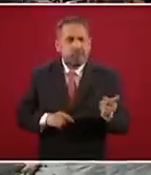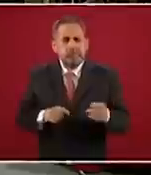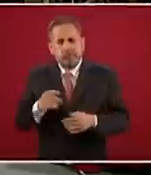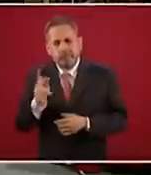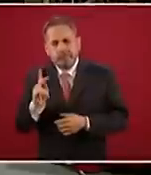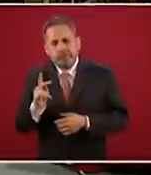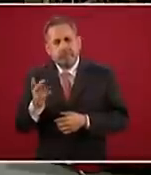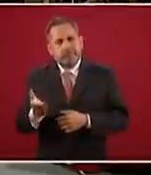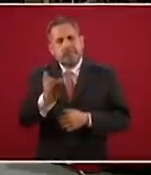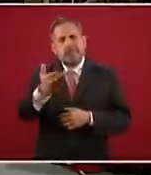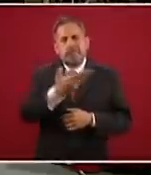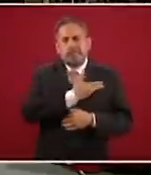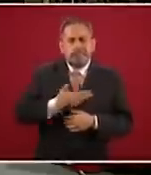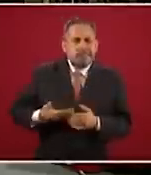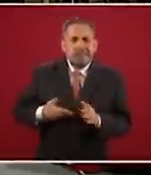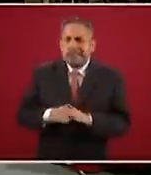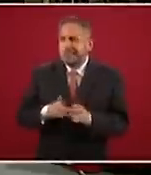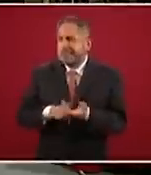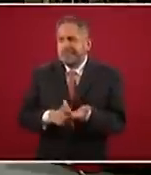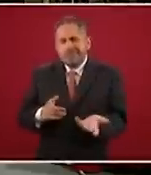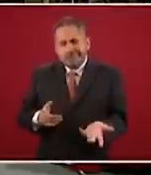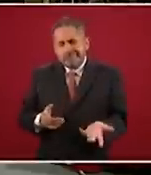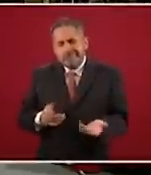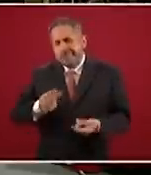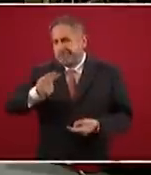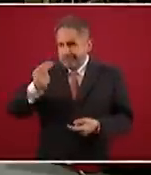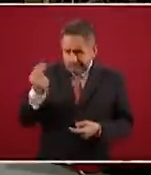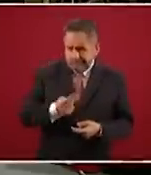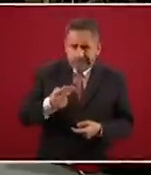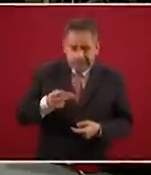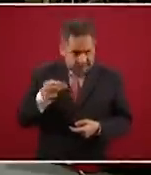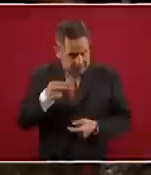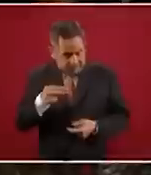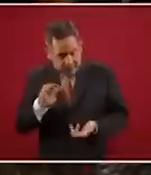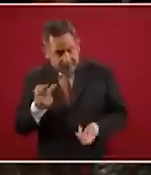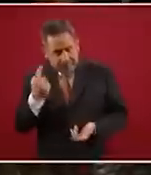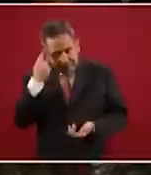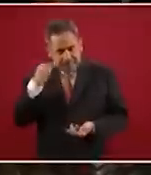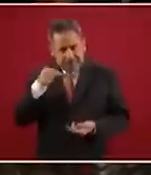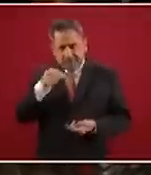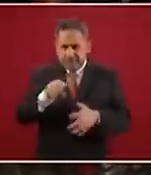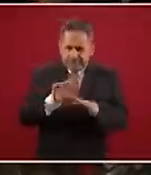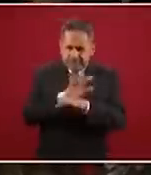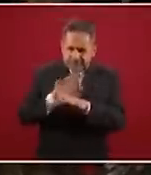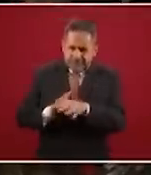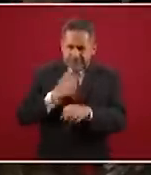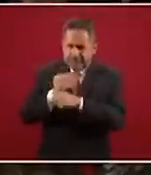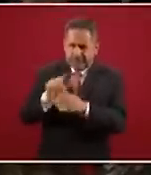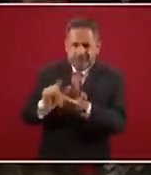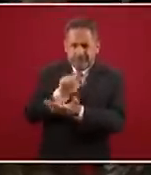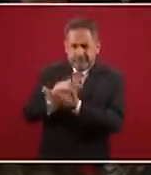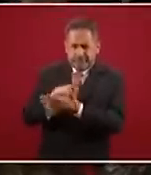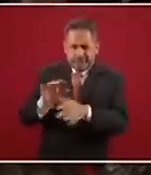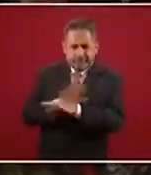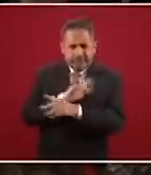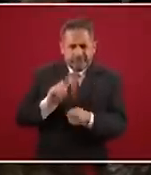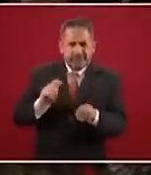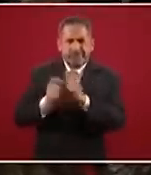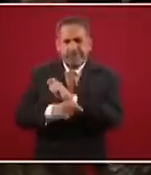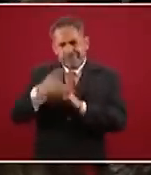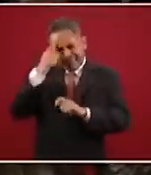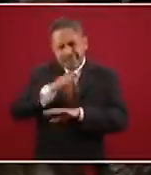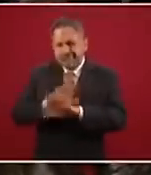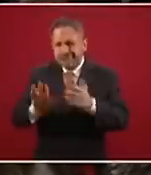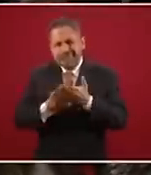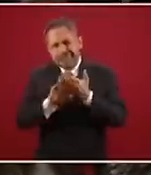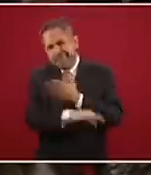Para usted, presidente, ¿qué tan urgente y necesario considera esos cambios al marco legal para evitar